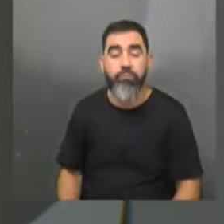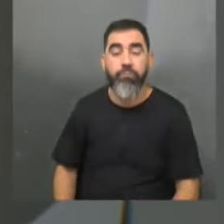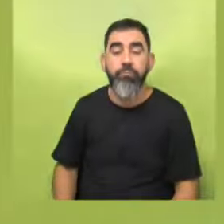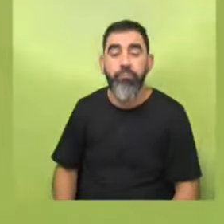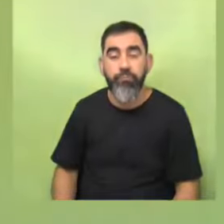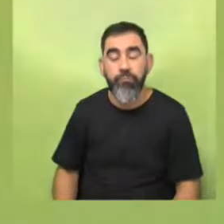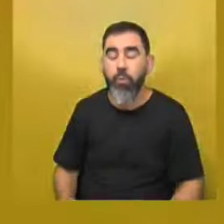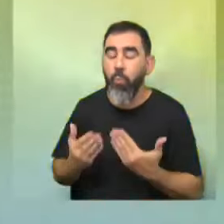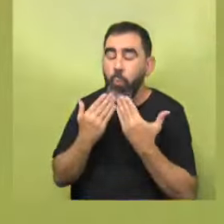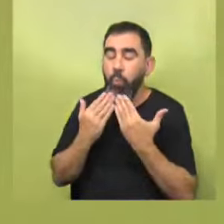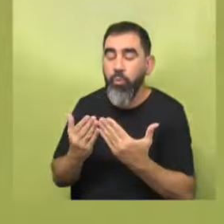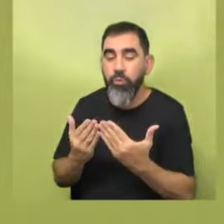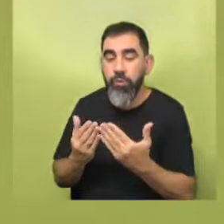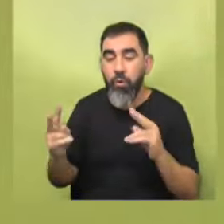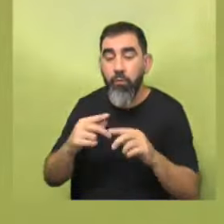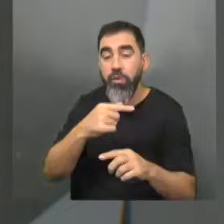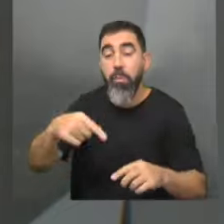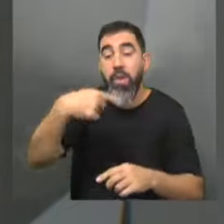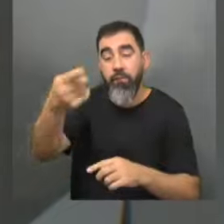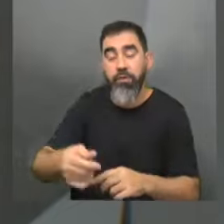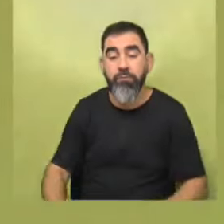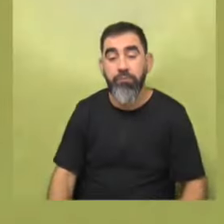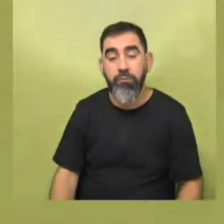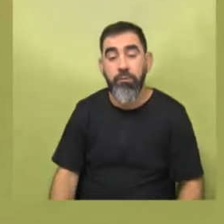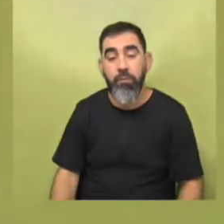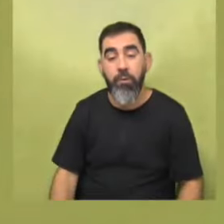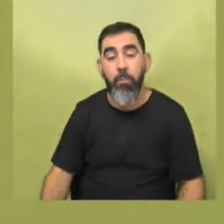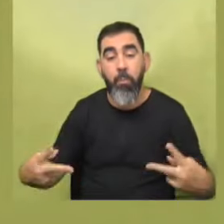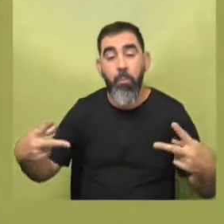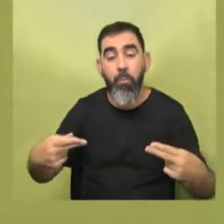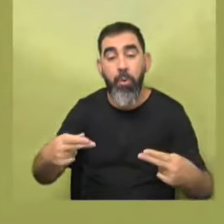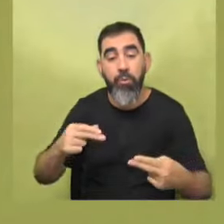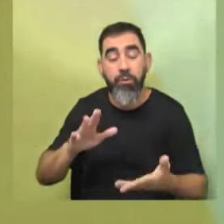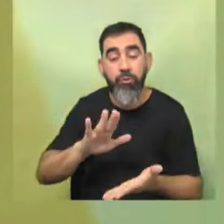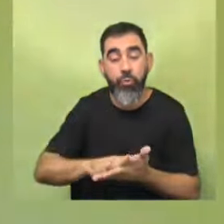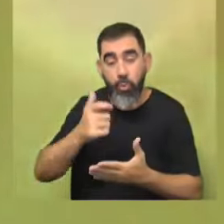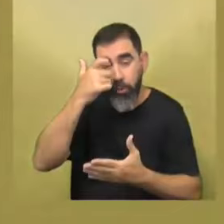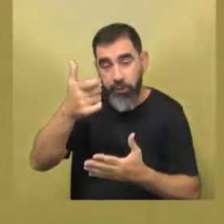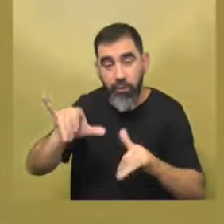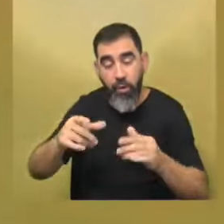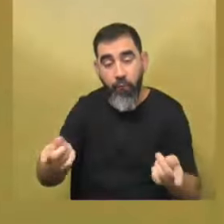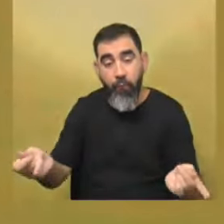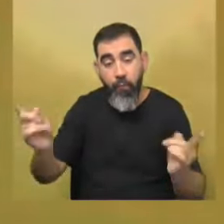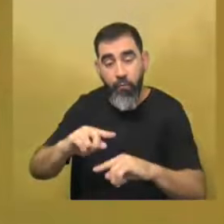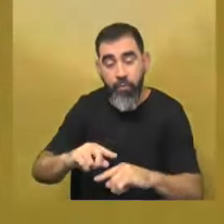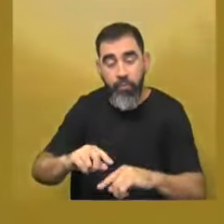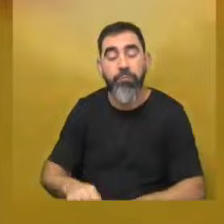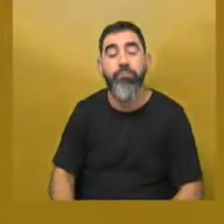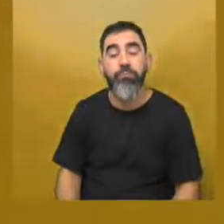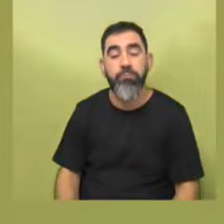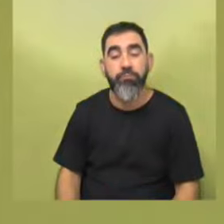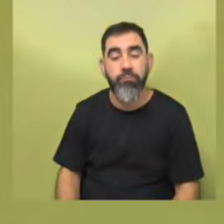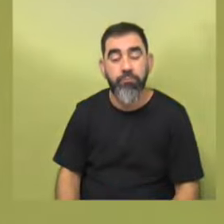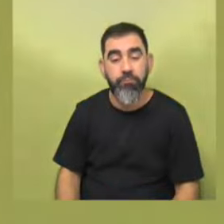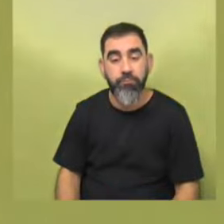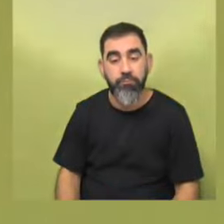cementerio. Muchas gracias, Daniela. Nos vemos la semana que viene. Hasta la semana que viene. Y nosotros abrimos aquí una nueva pausa y a la vuelta, como la ciencia es